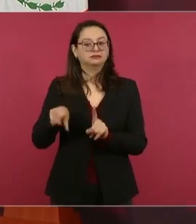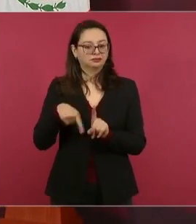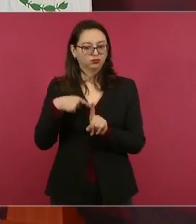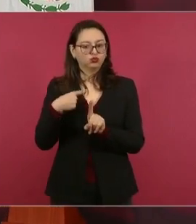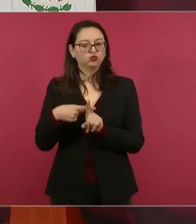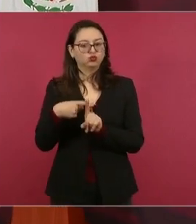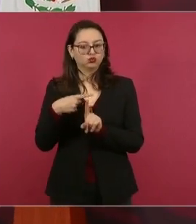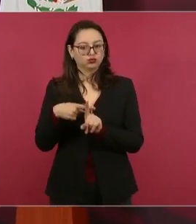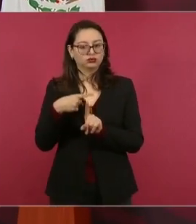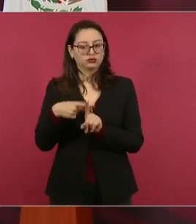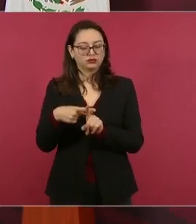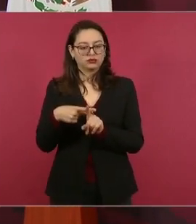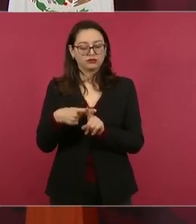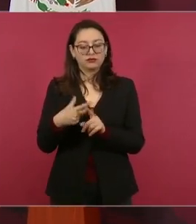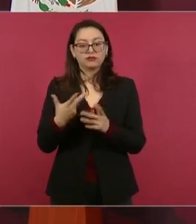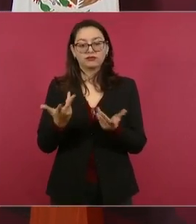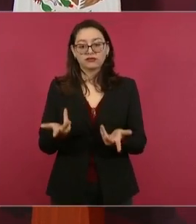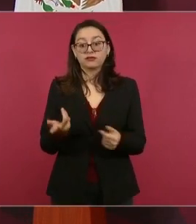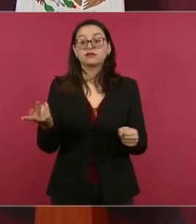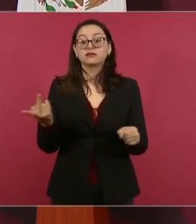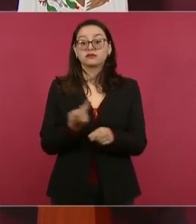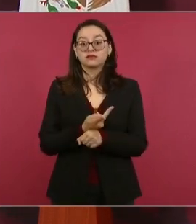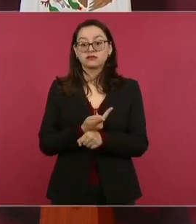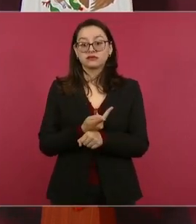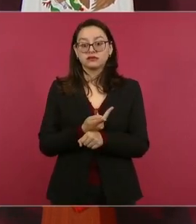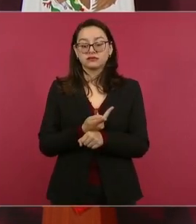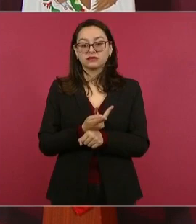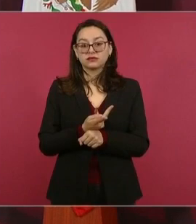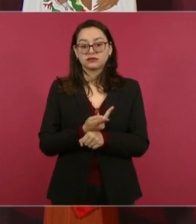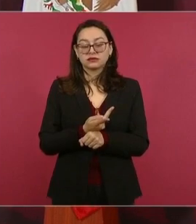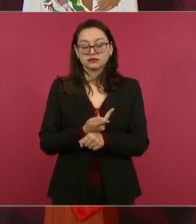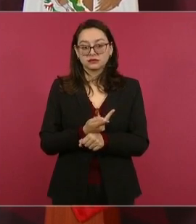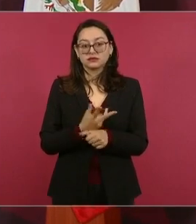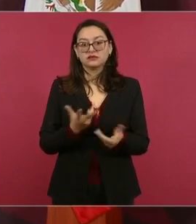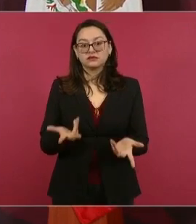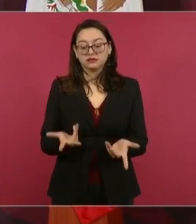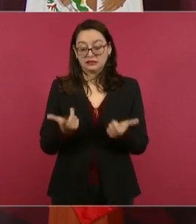es que la economía tiene mucho que ver con la confianza.